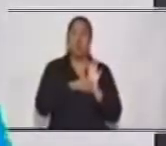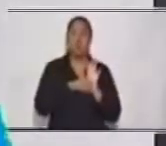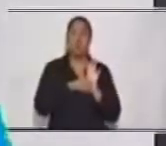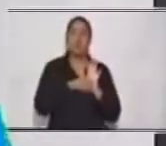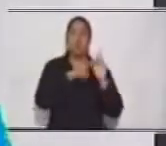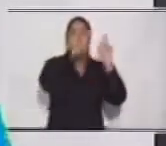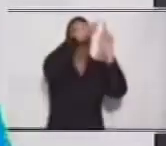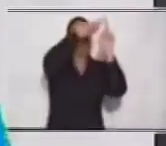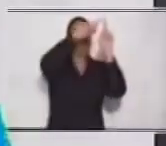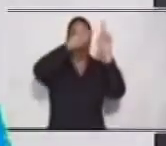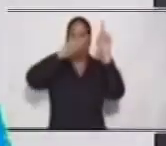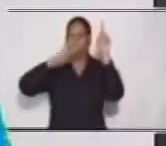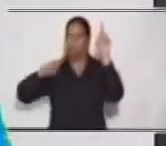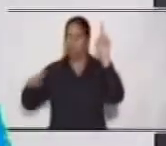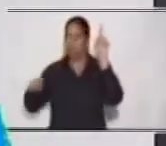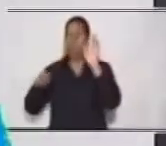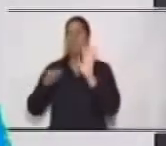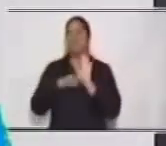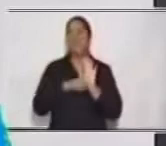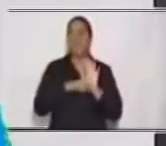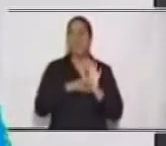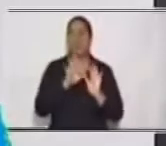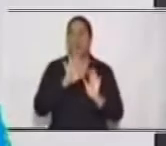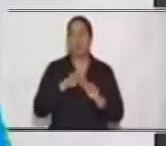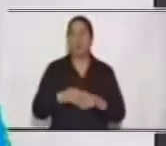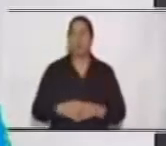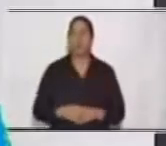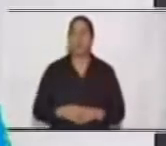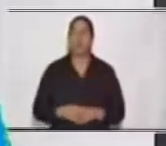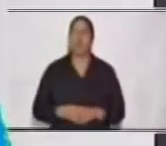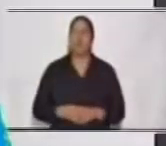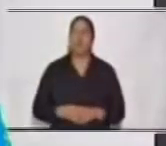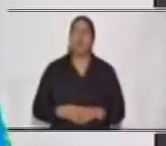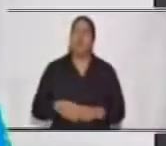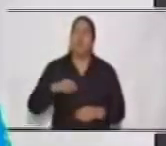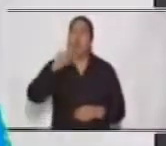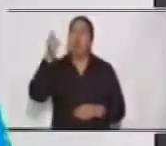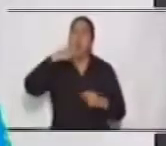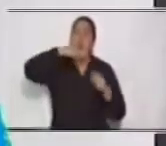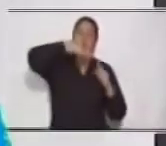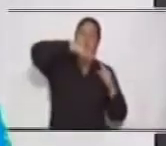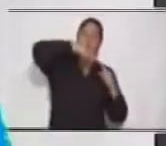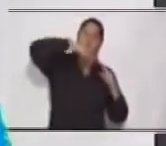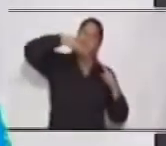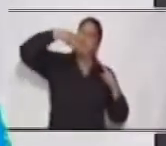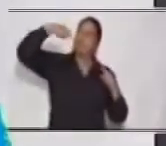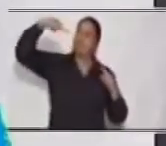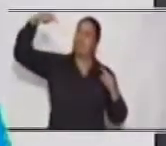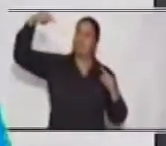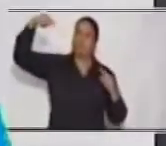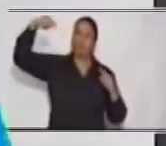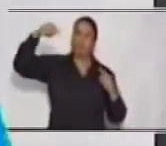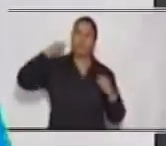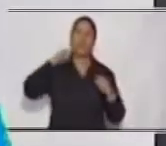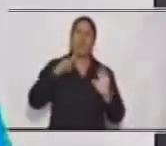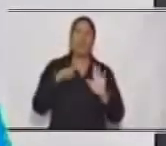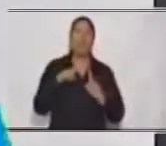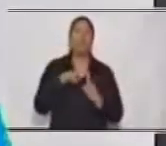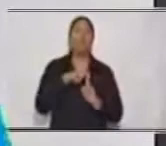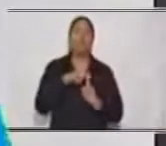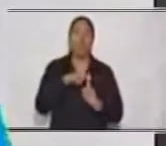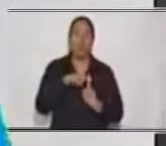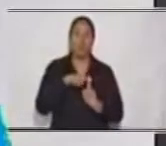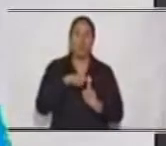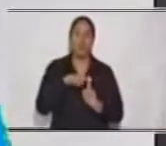es pendiente negativa. Entonces tenemos B dividido A por X. Y esta línea es positiva,